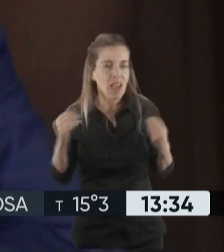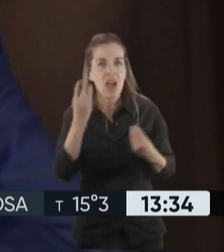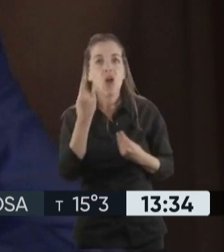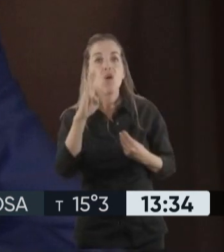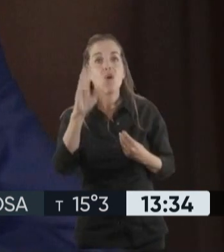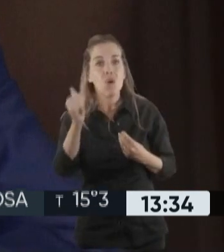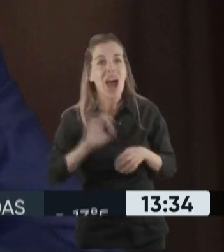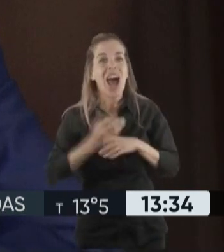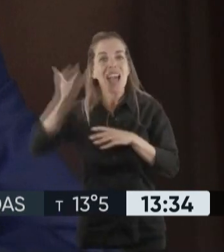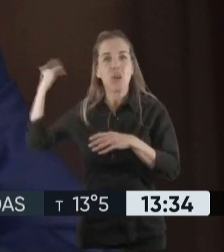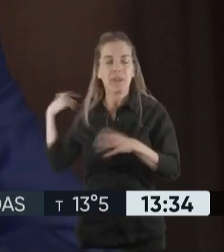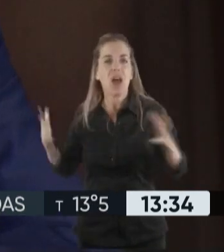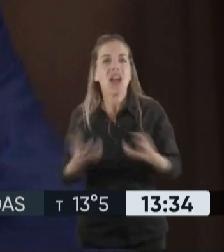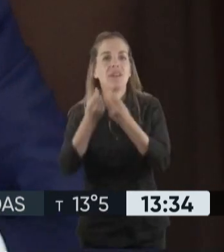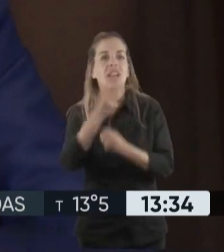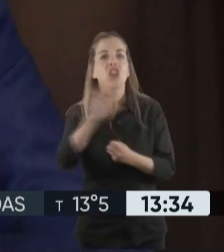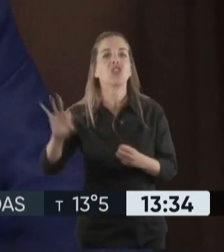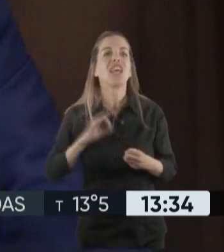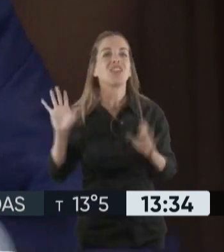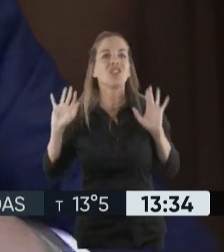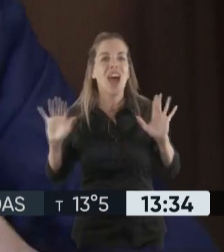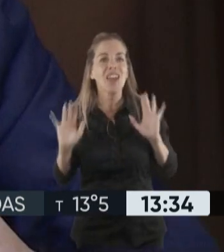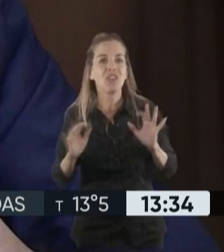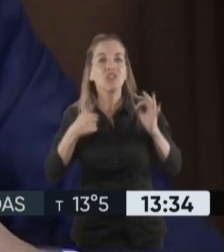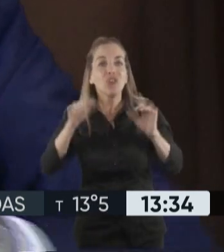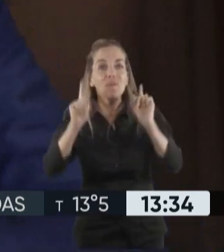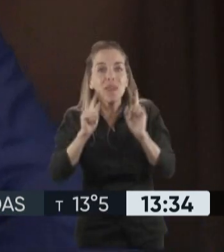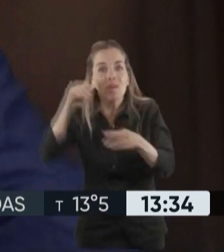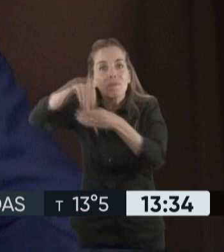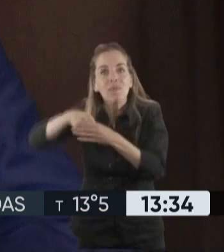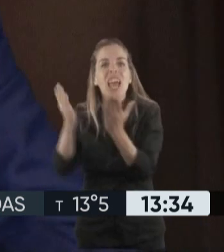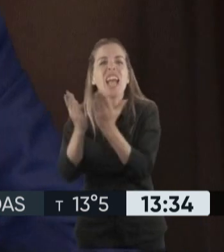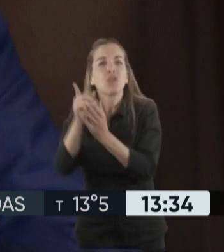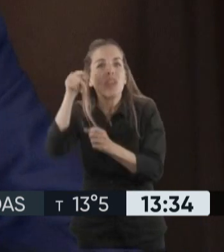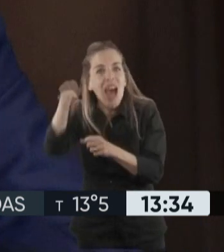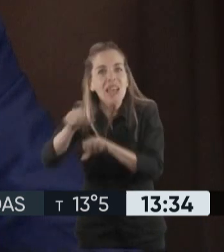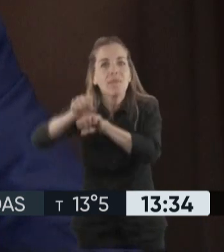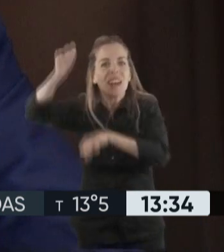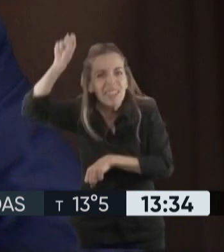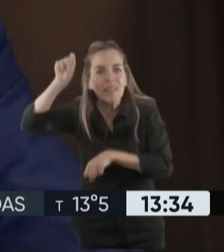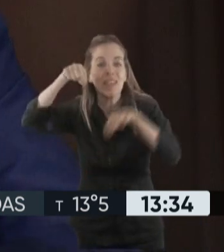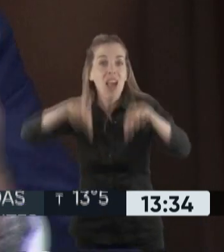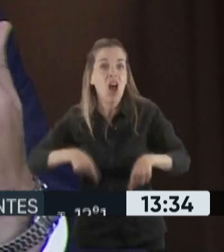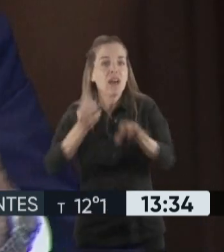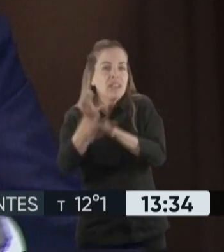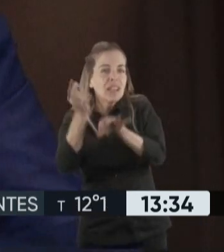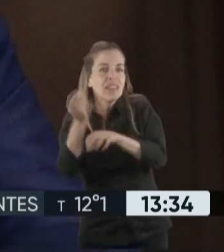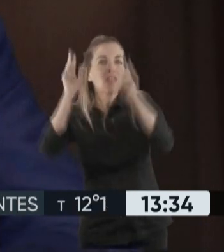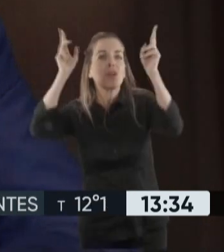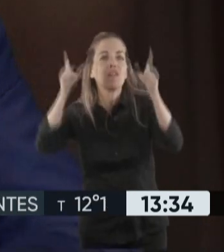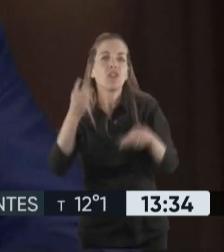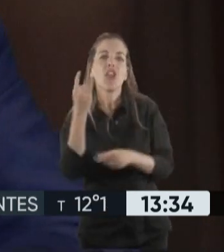el año pasado 200 años. Yo me eduqué y enseño en la Universidad de Buenos Aires. Amo a mi